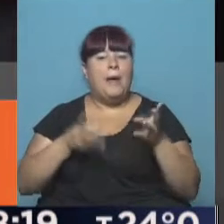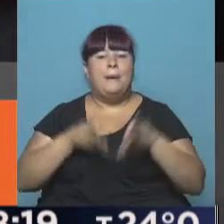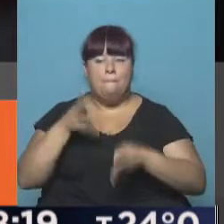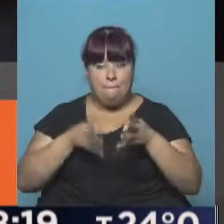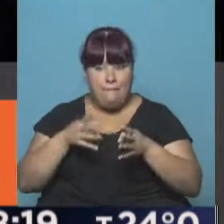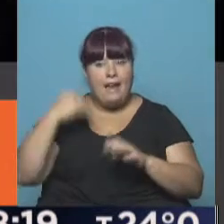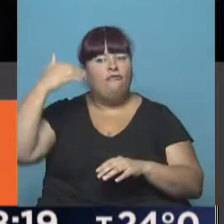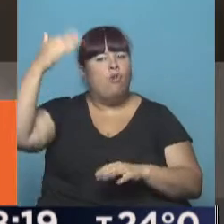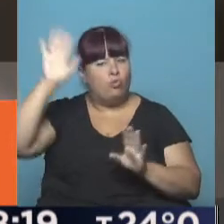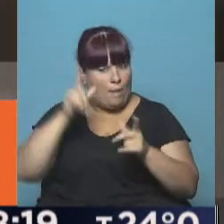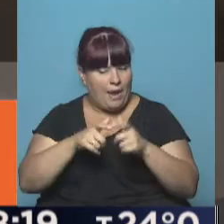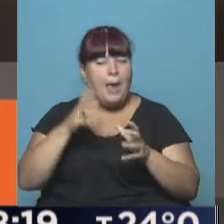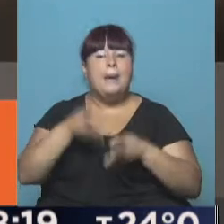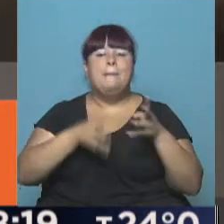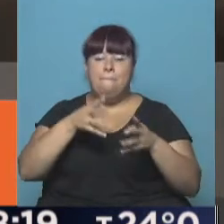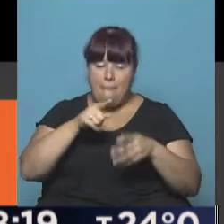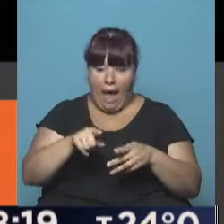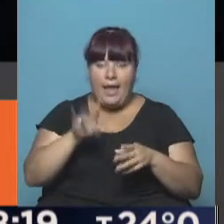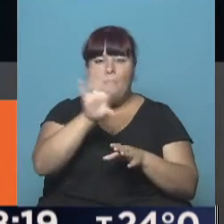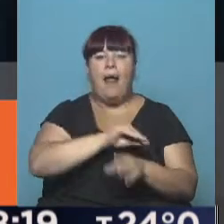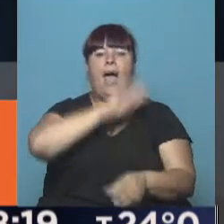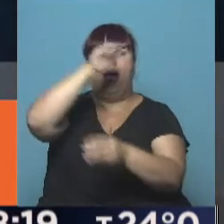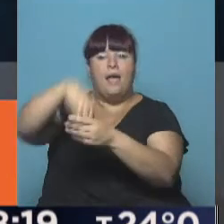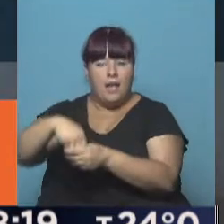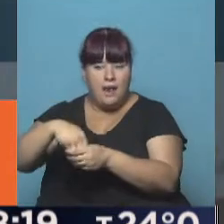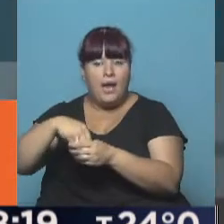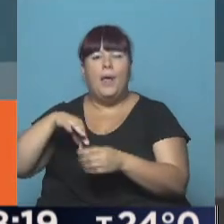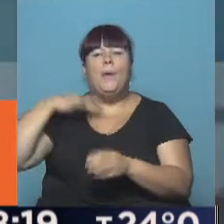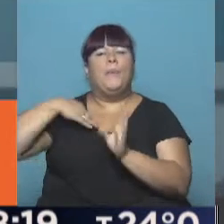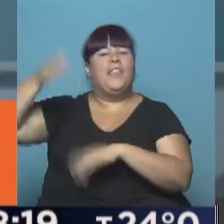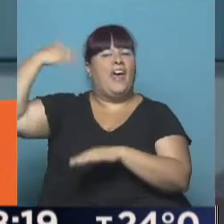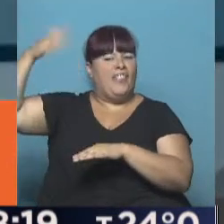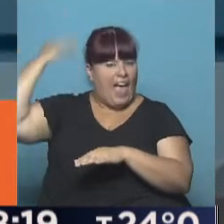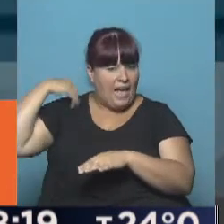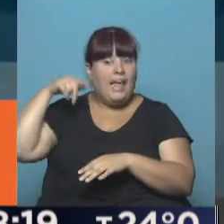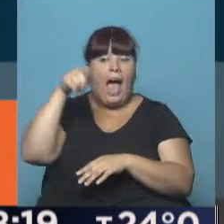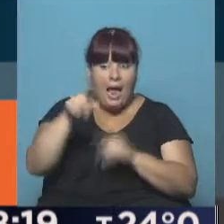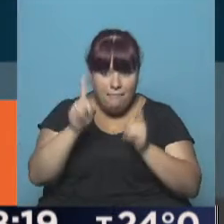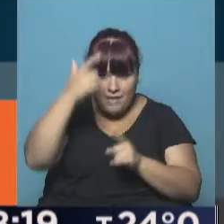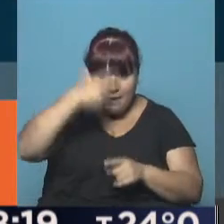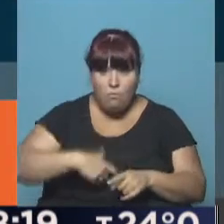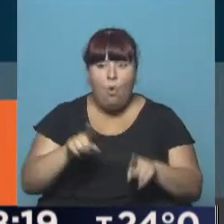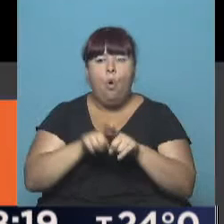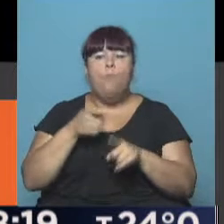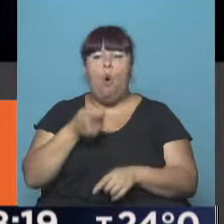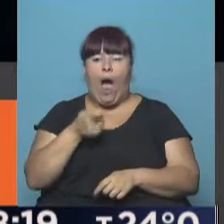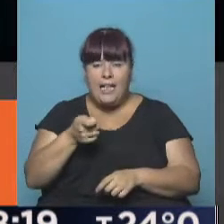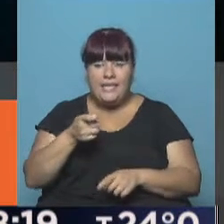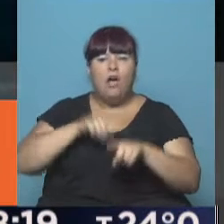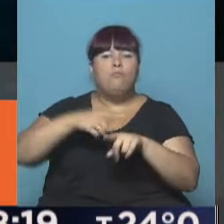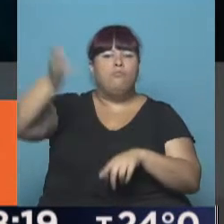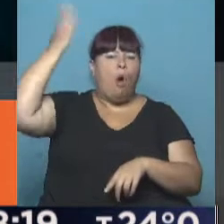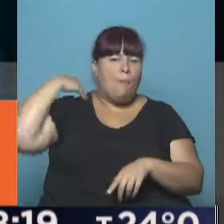es súper futurista la película, hay una máquina que lo transporta a vidas pasadas, a él mismo siendo un asesino en tiempos de